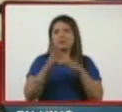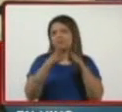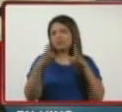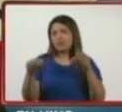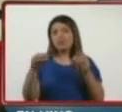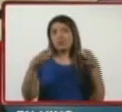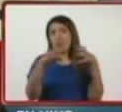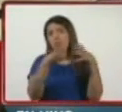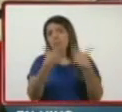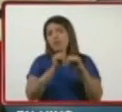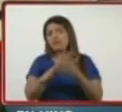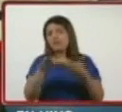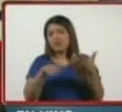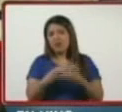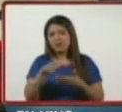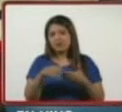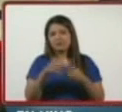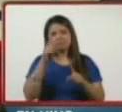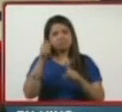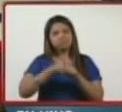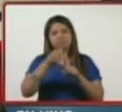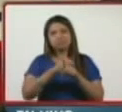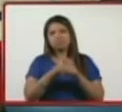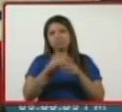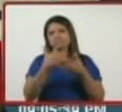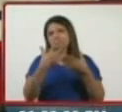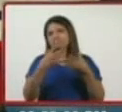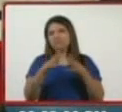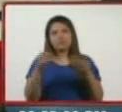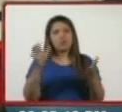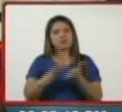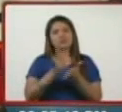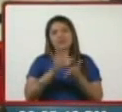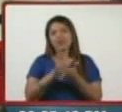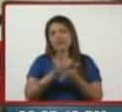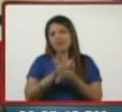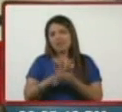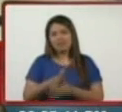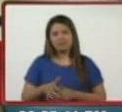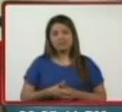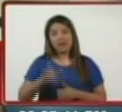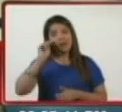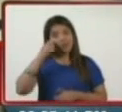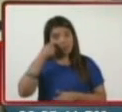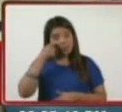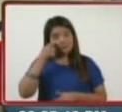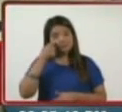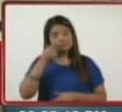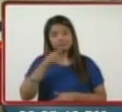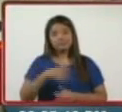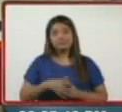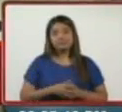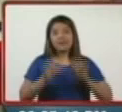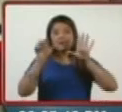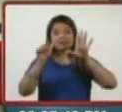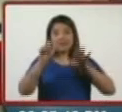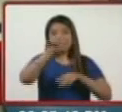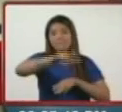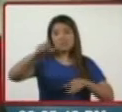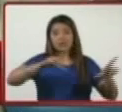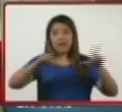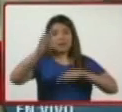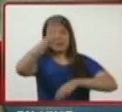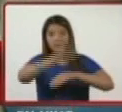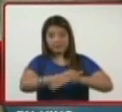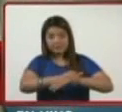violentos que se han dedicado a perturbar su tranquilidad. Recordemos entonces que han sido 6 personas detenidas, 6